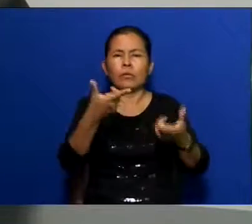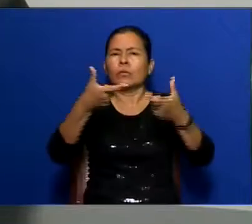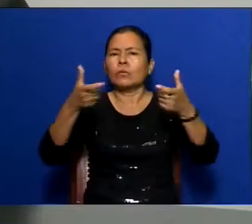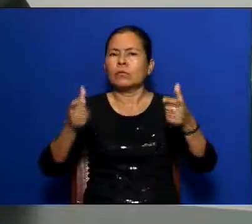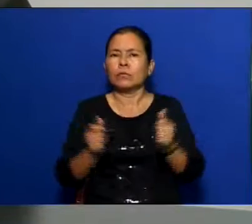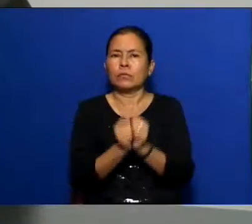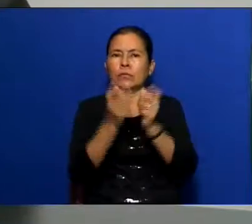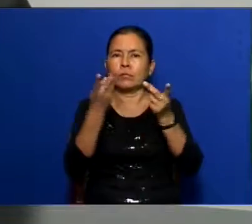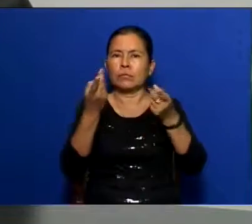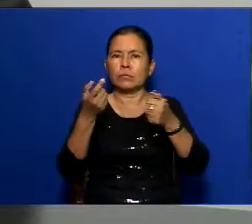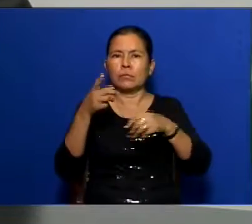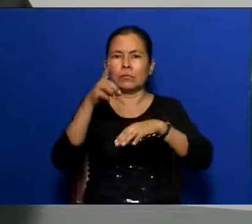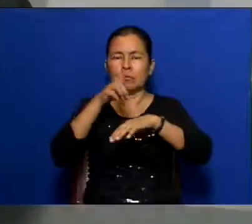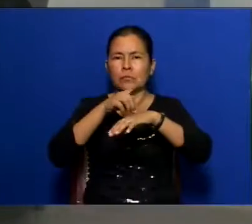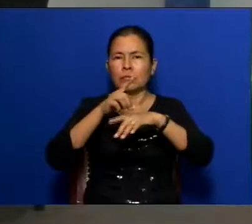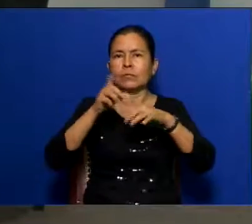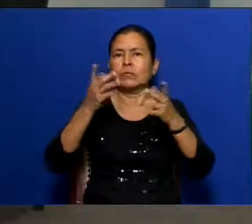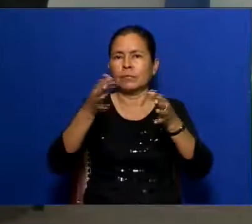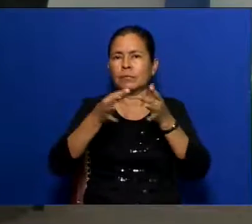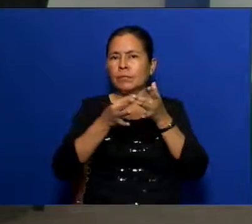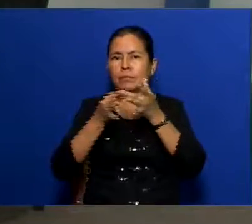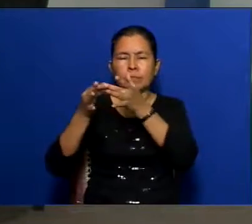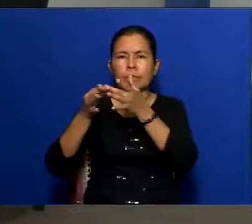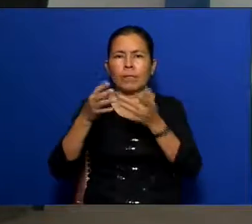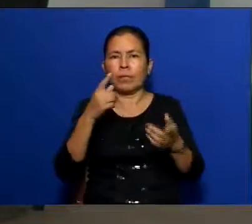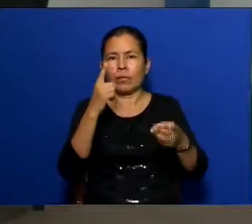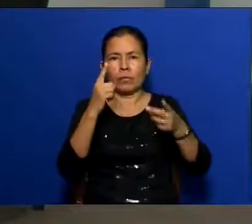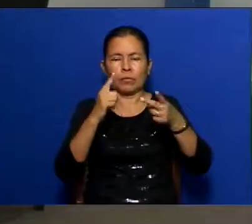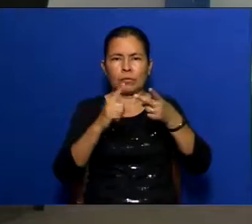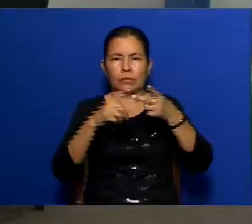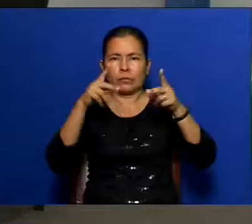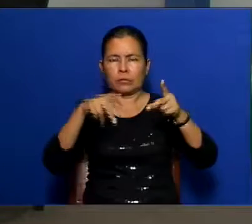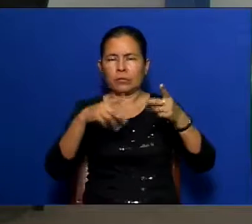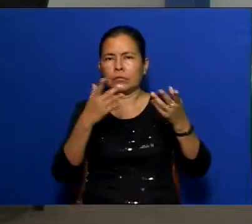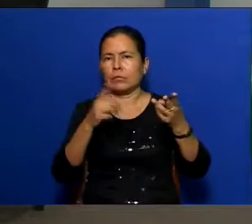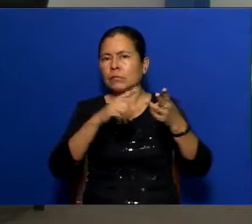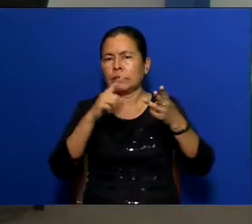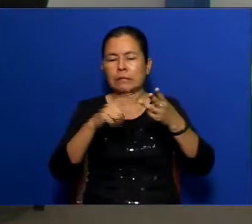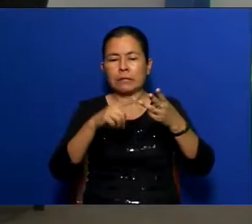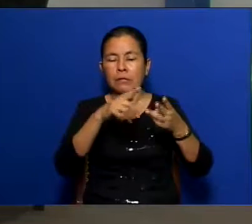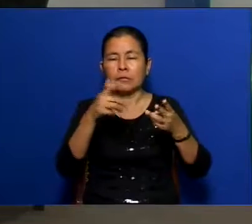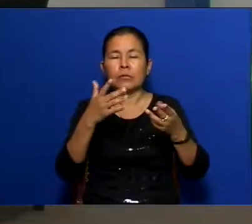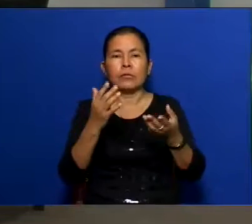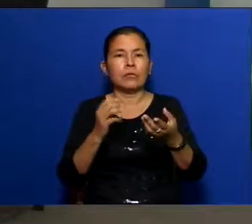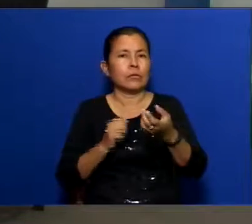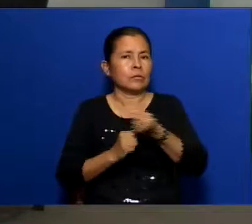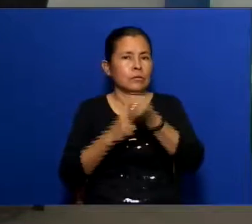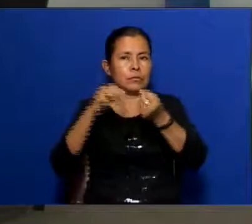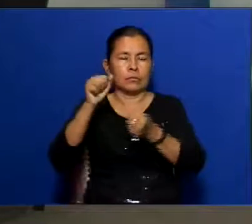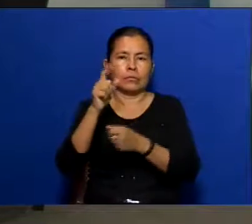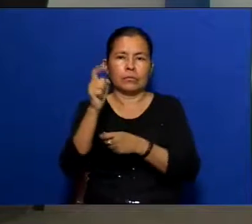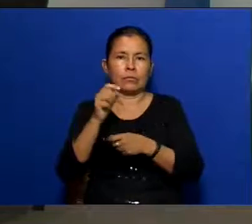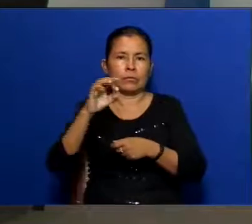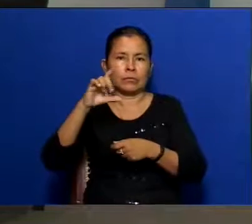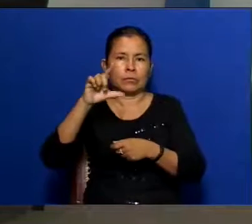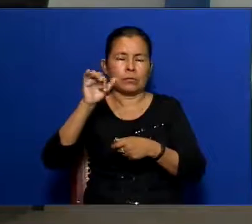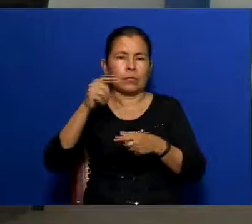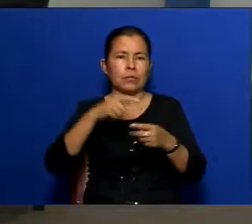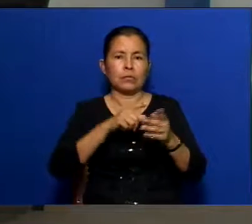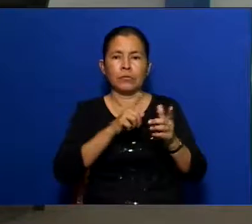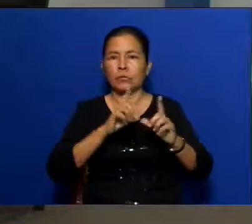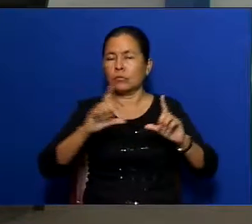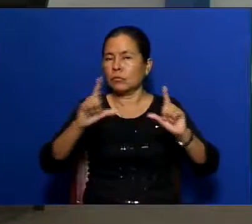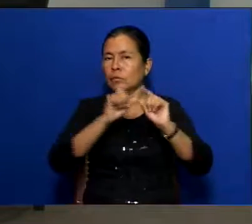médicos forenses, con un técnico y un auxiliar que es el que se desplaza al lugar de los hechos. Entonces, si en ese momento hay dos o